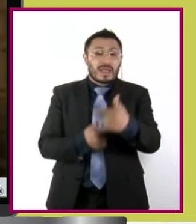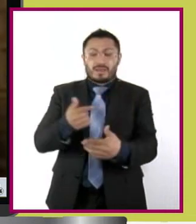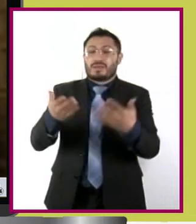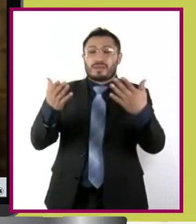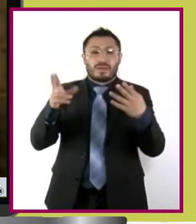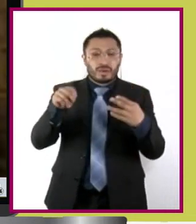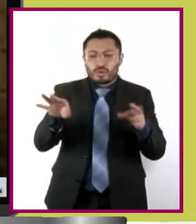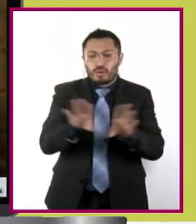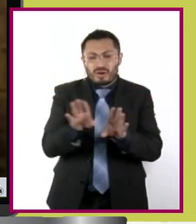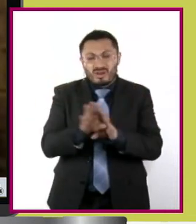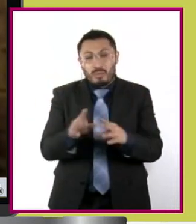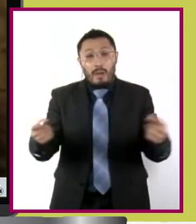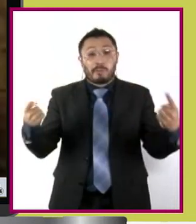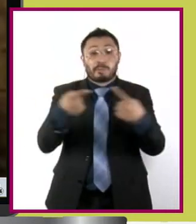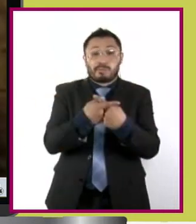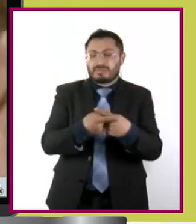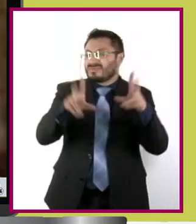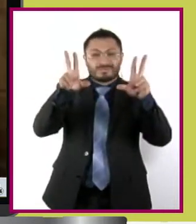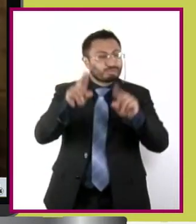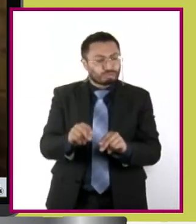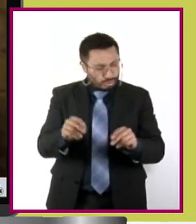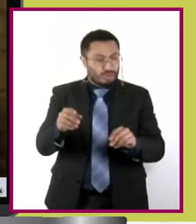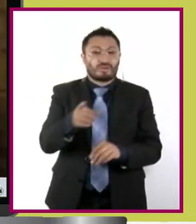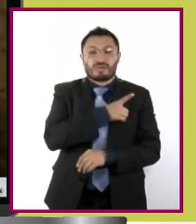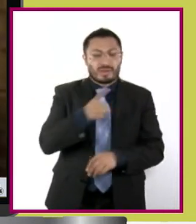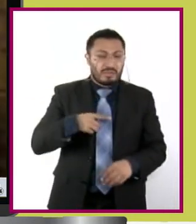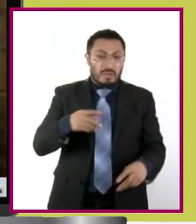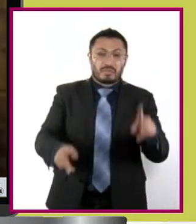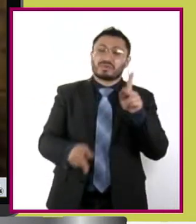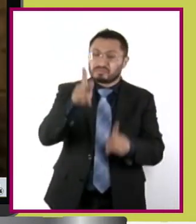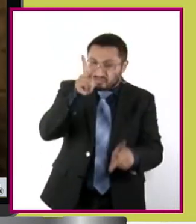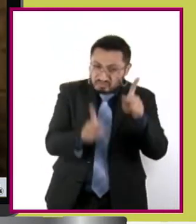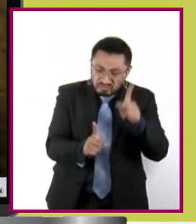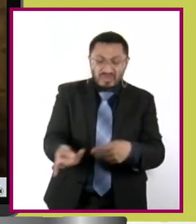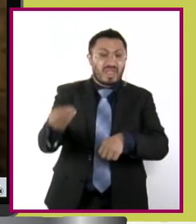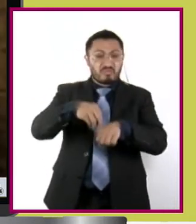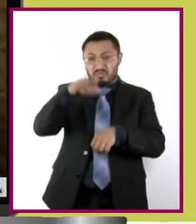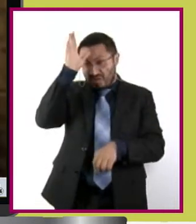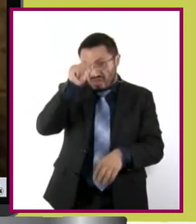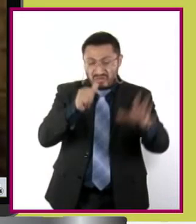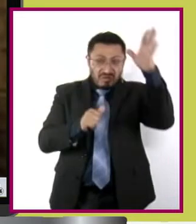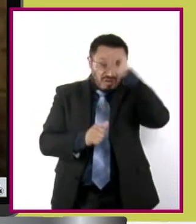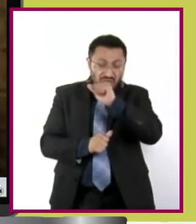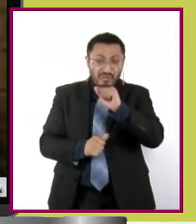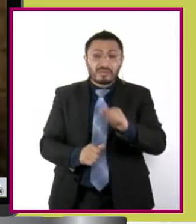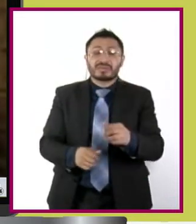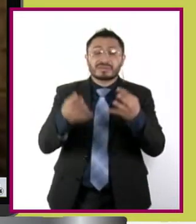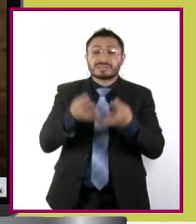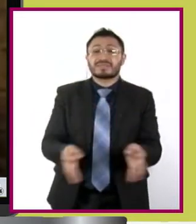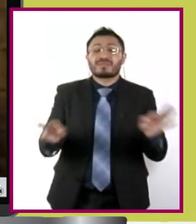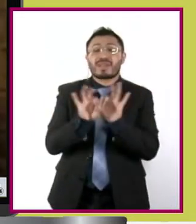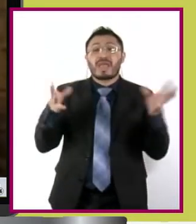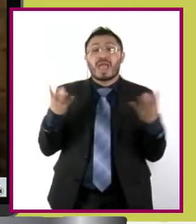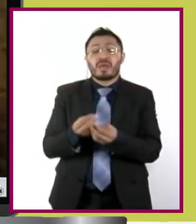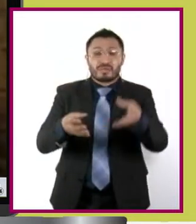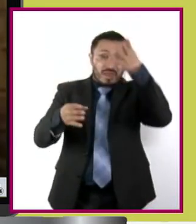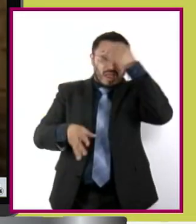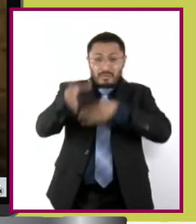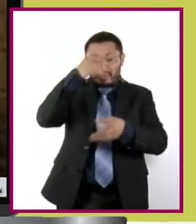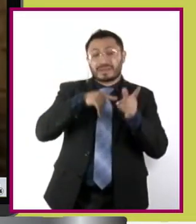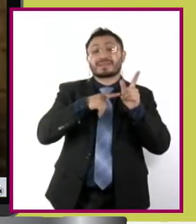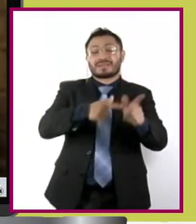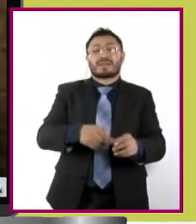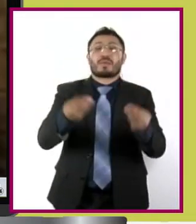estar enfrentadas, sino que debemos establecer diálogos que sean muy fructíferos. Así que muchas gracias por